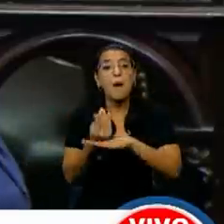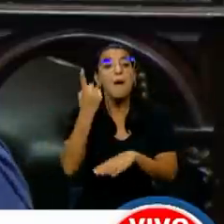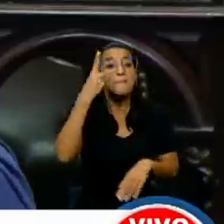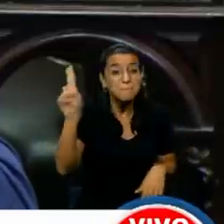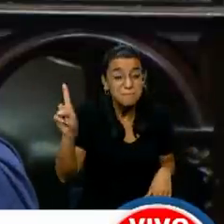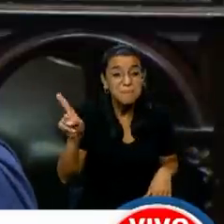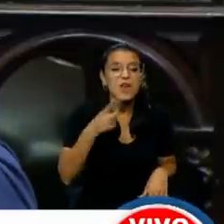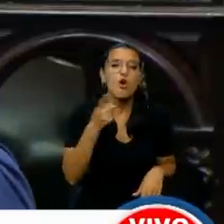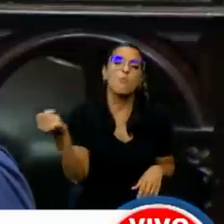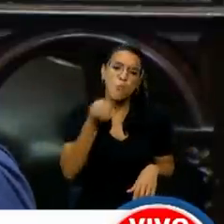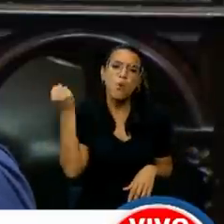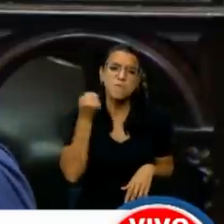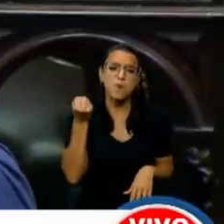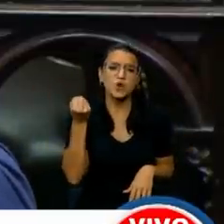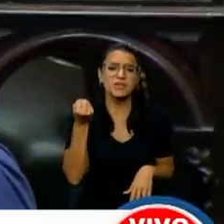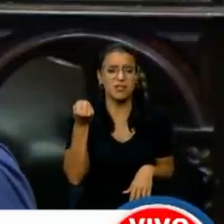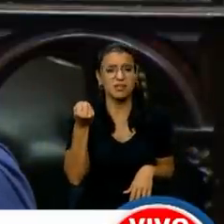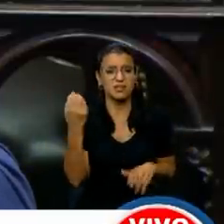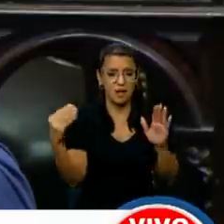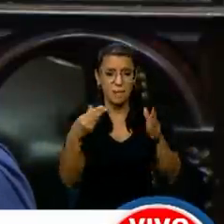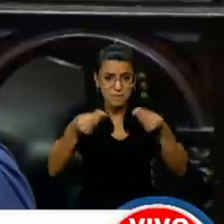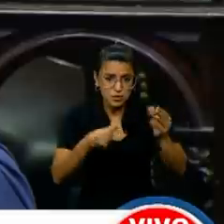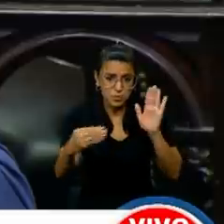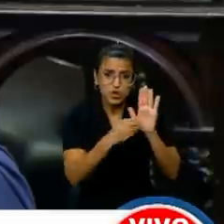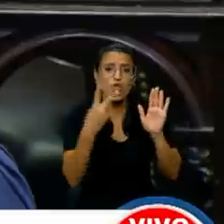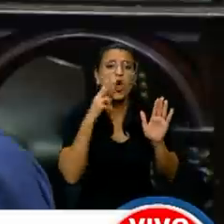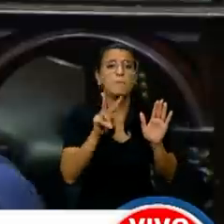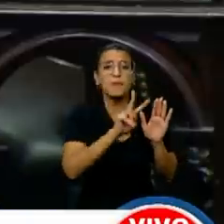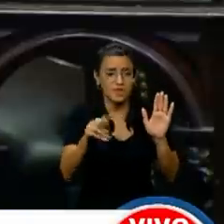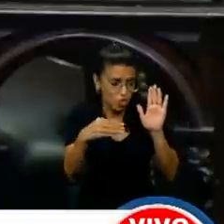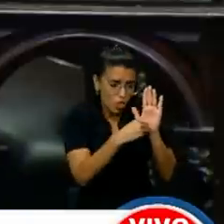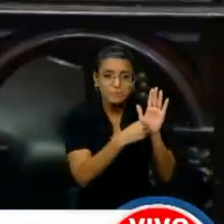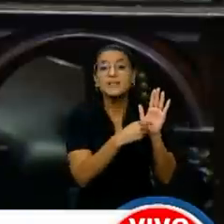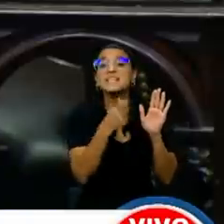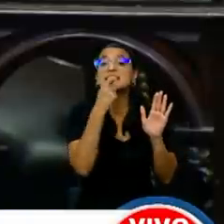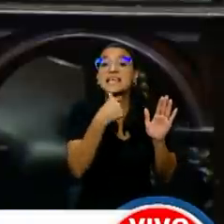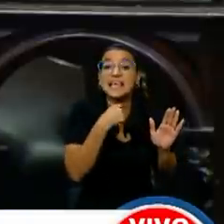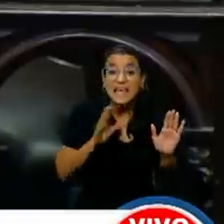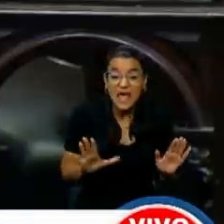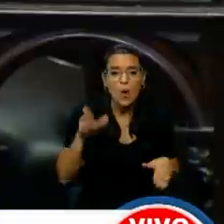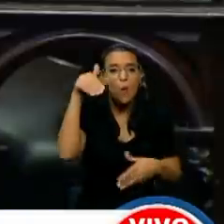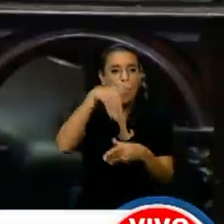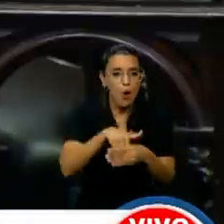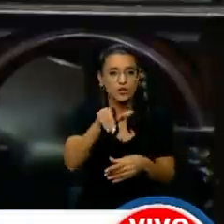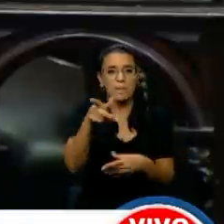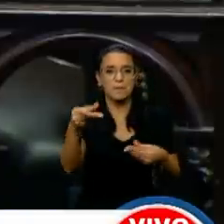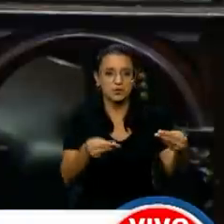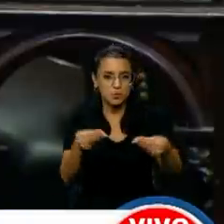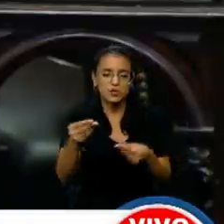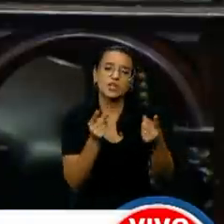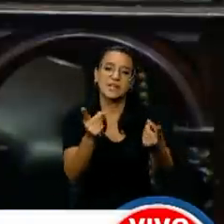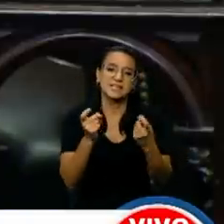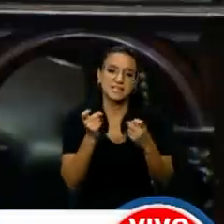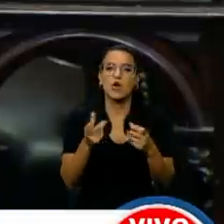que sería muy importante que esté en el presupuesto 2022 pero si quieren que votemos el presupuesto es